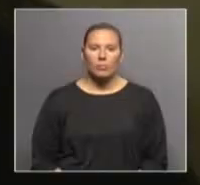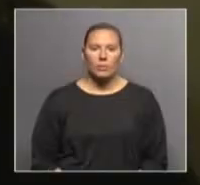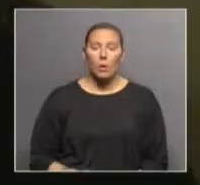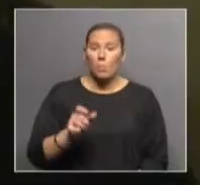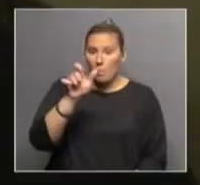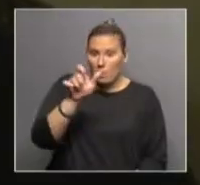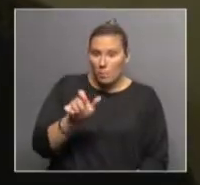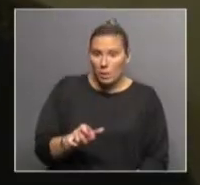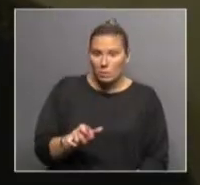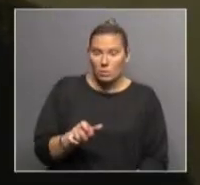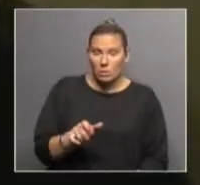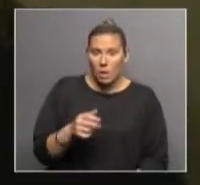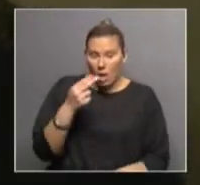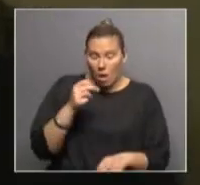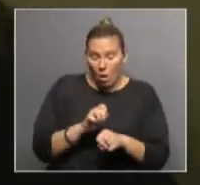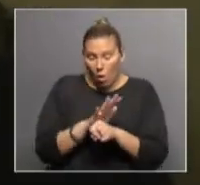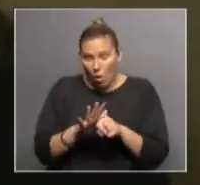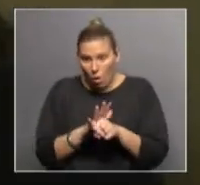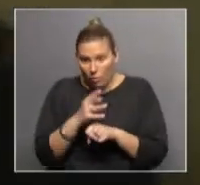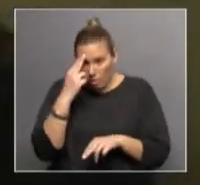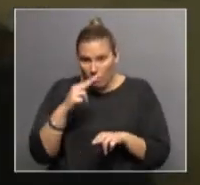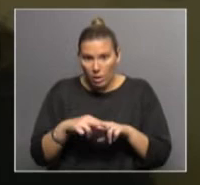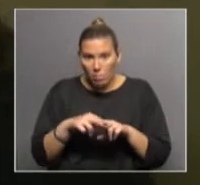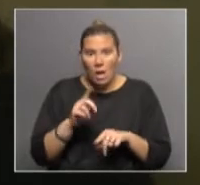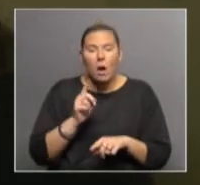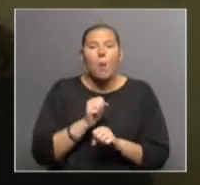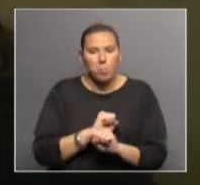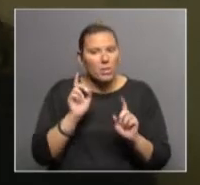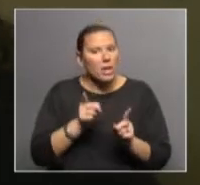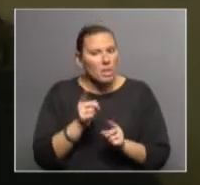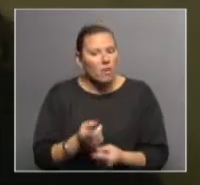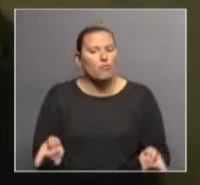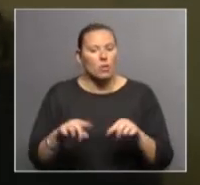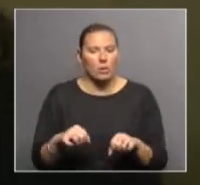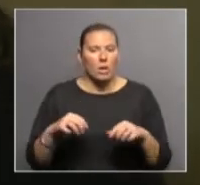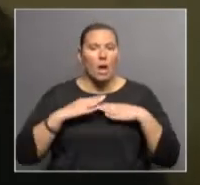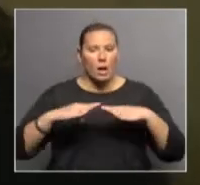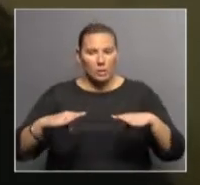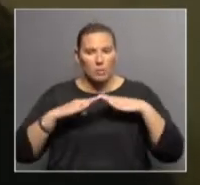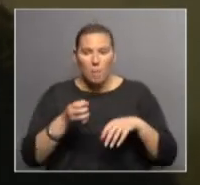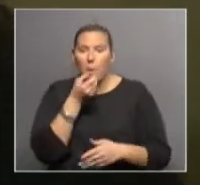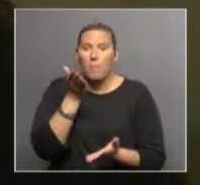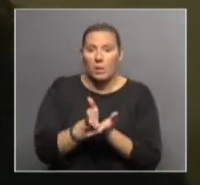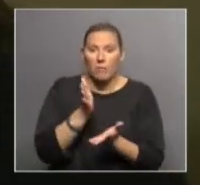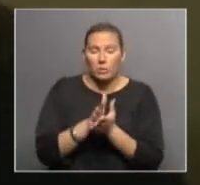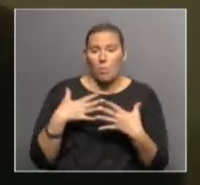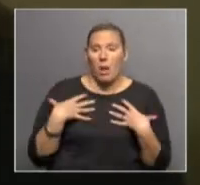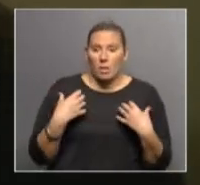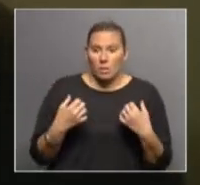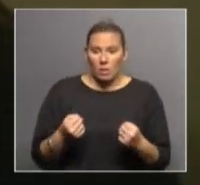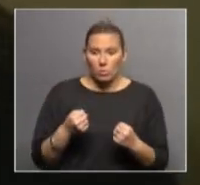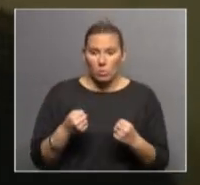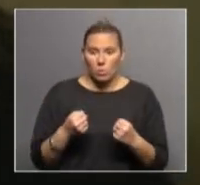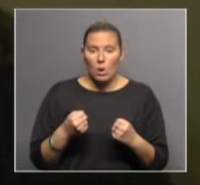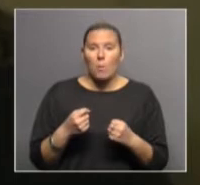Una persona que haya tenido COVID puede y debe volver a hacer actividad física por los beneficios que genera su salud, sea